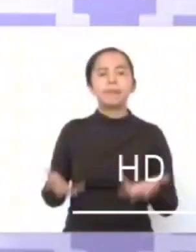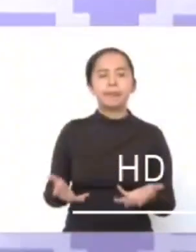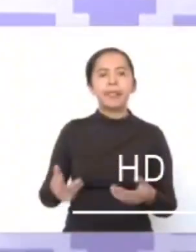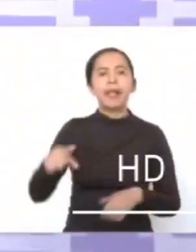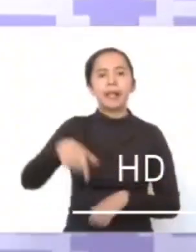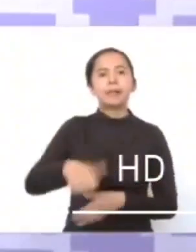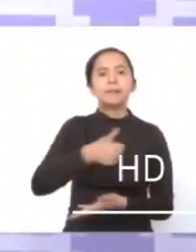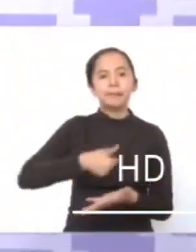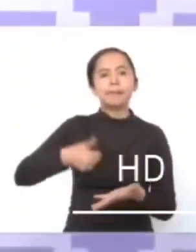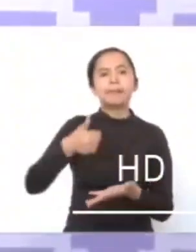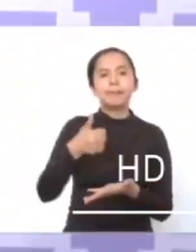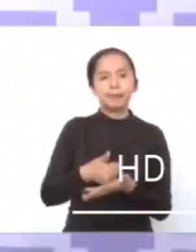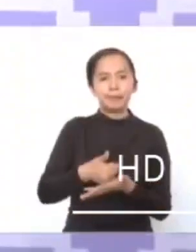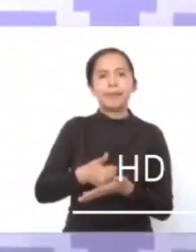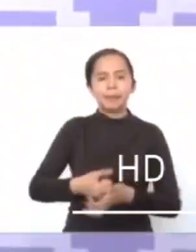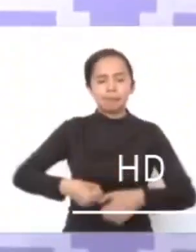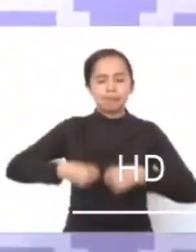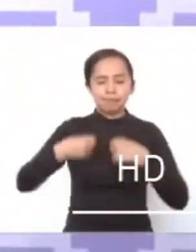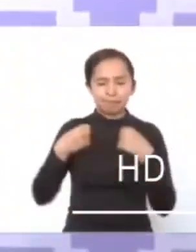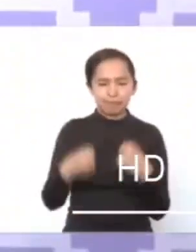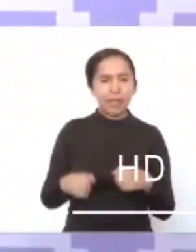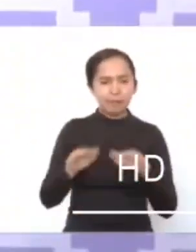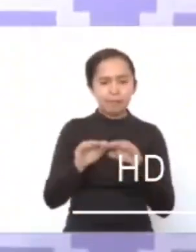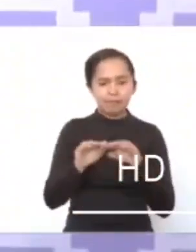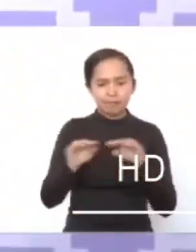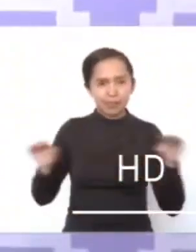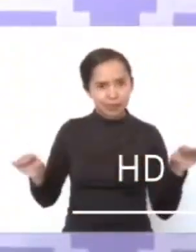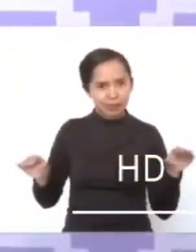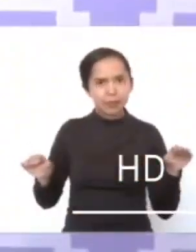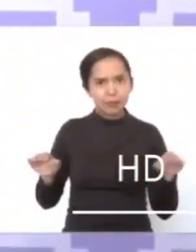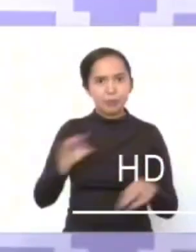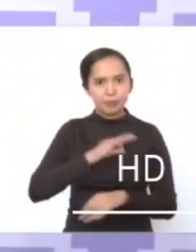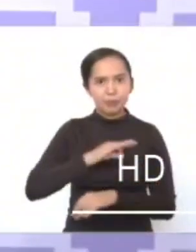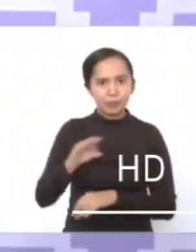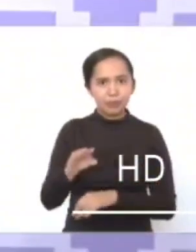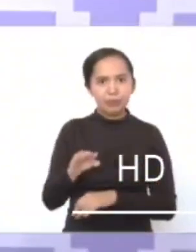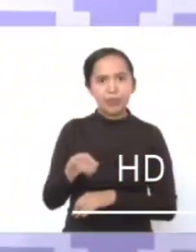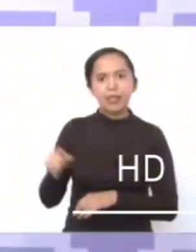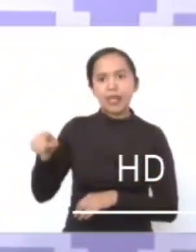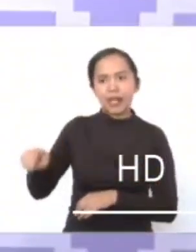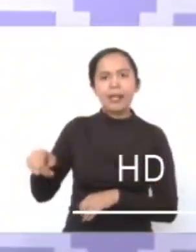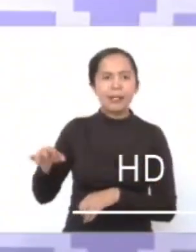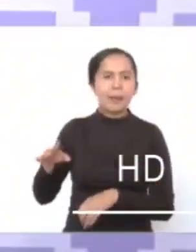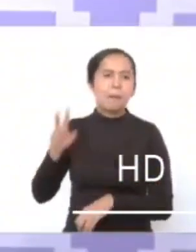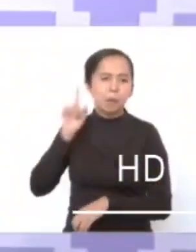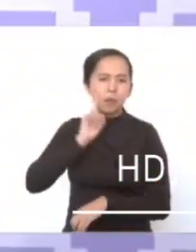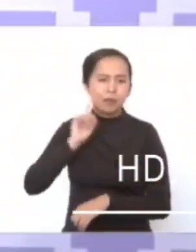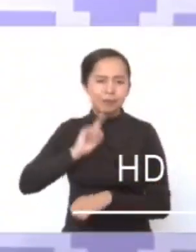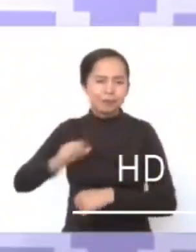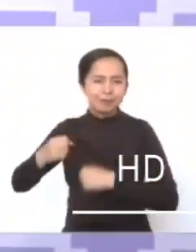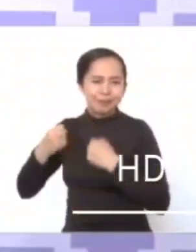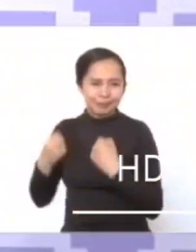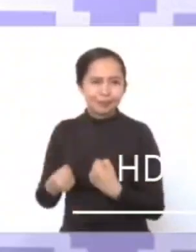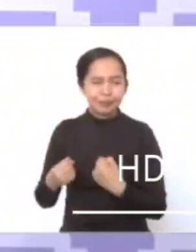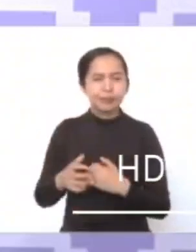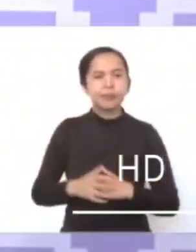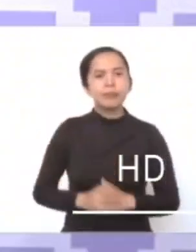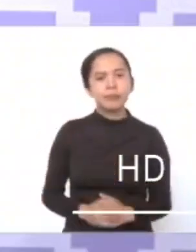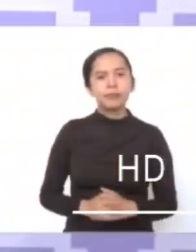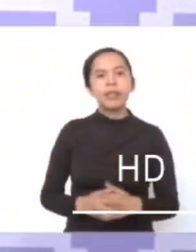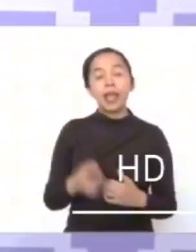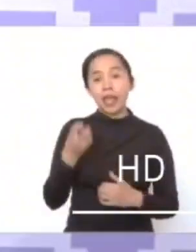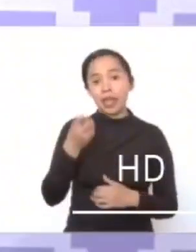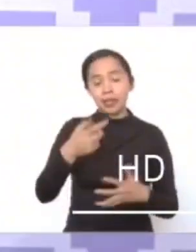ciudad segura, democrática y segura para las mujeres y para nuestras niñas. Este modelo que